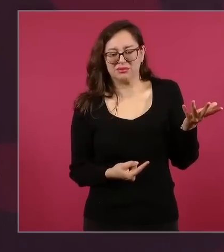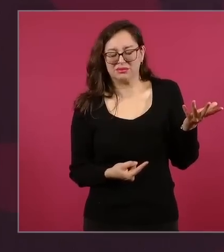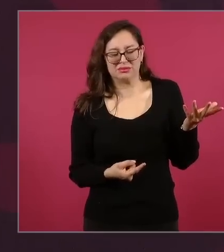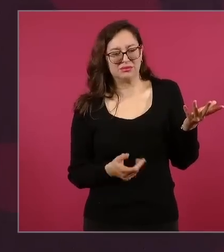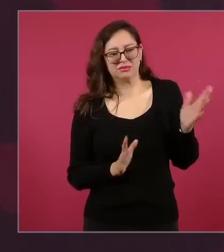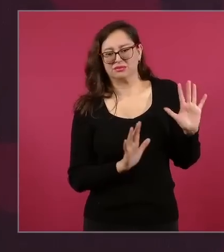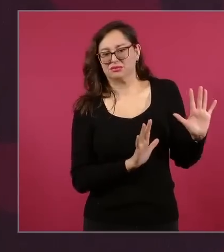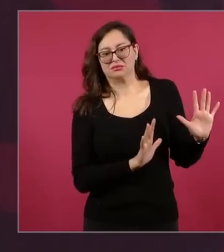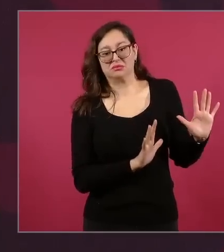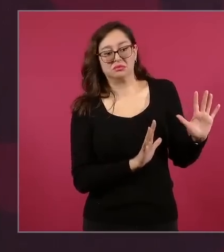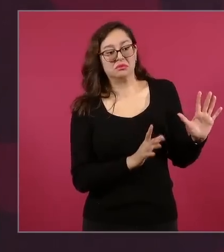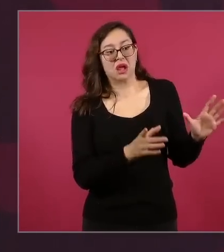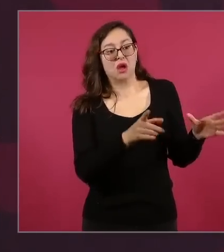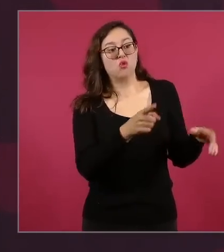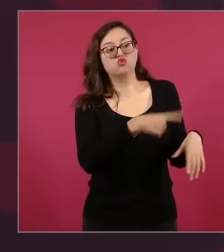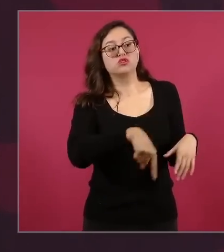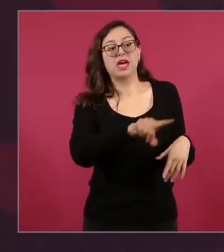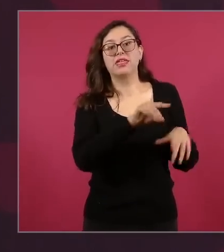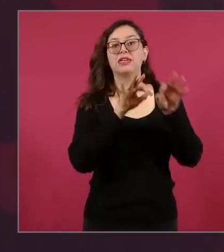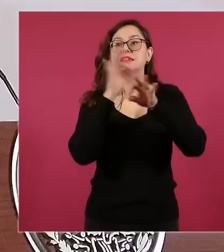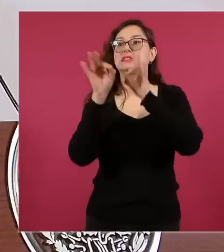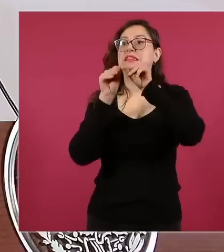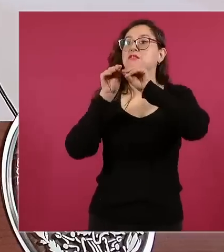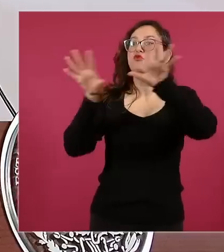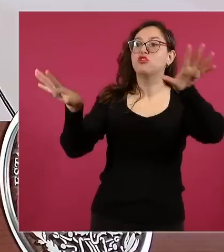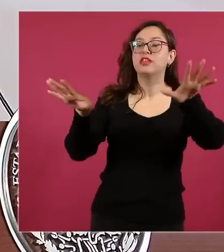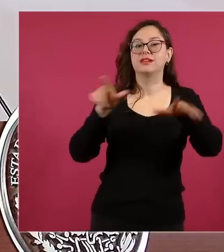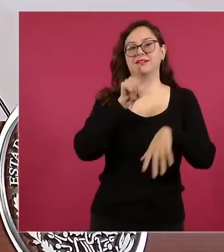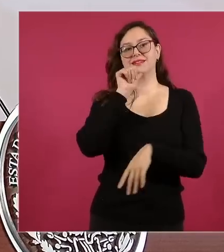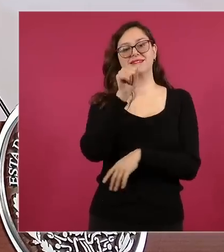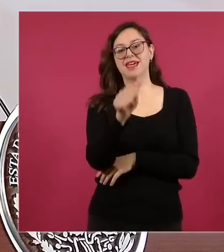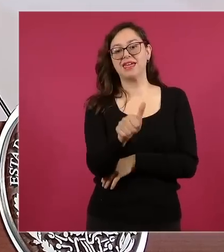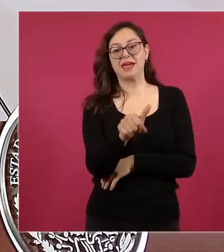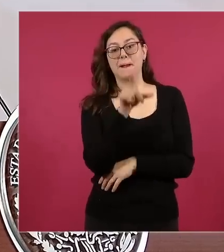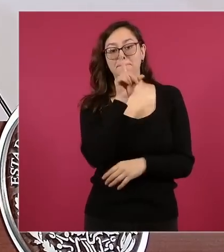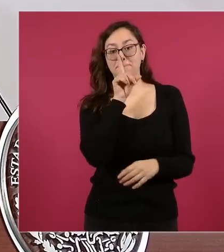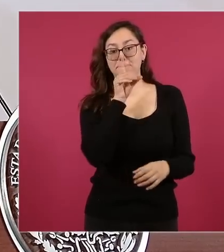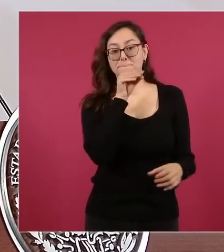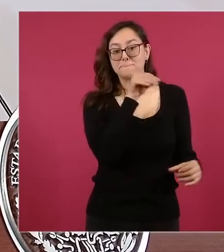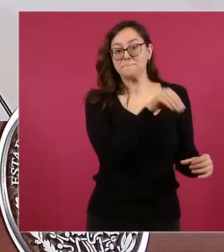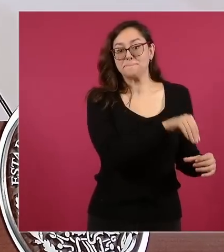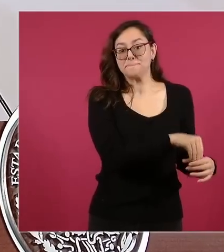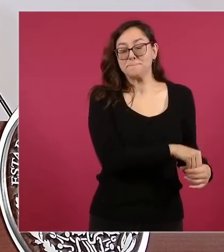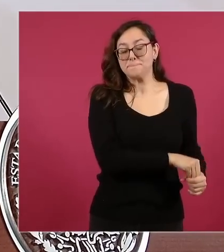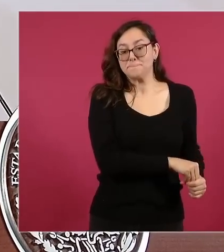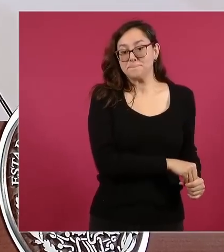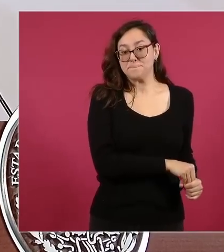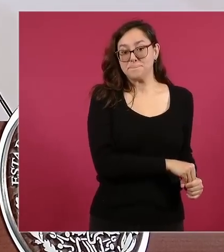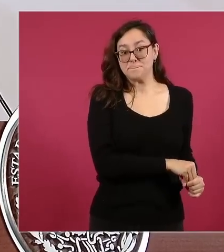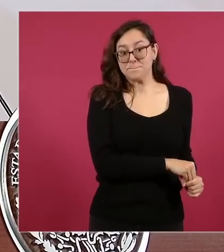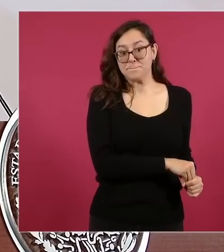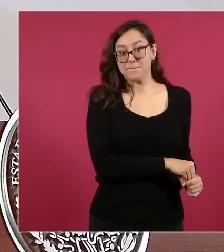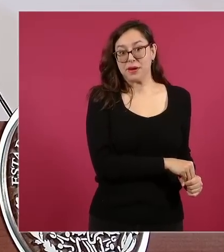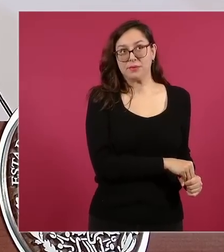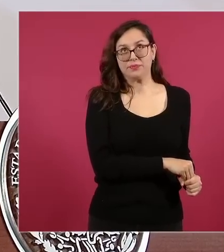no lo consideran ustedes. Ahora es a